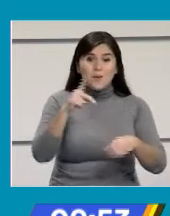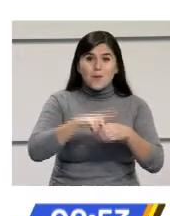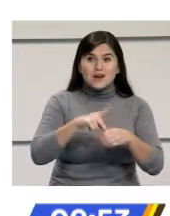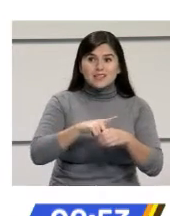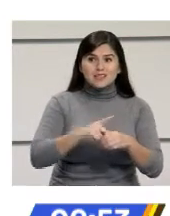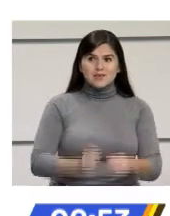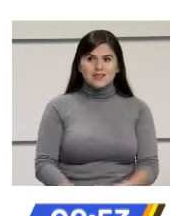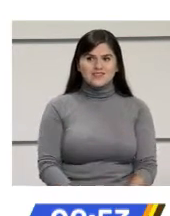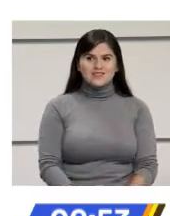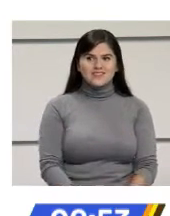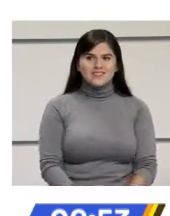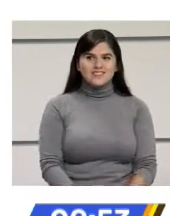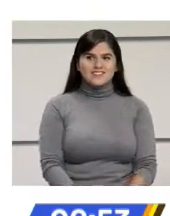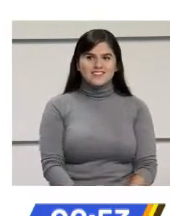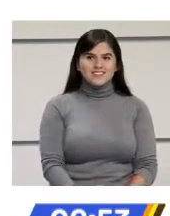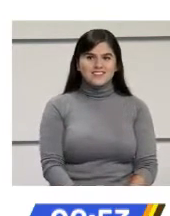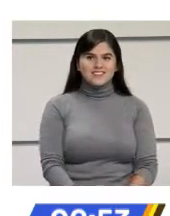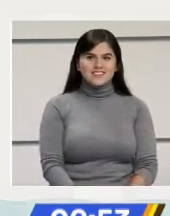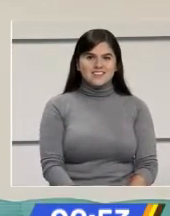participar.